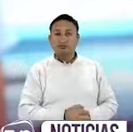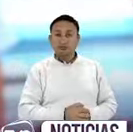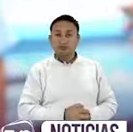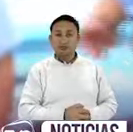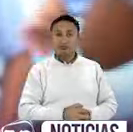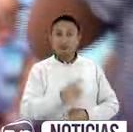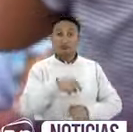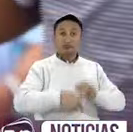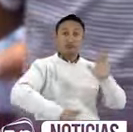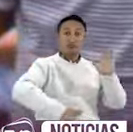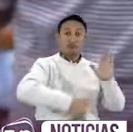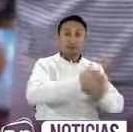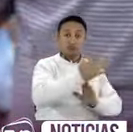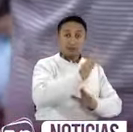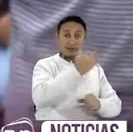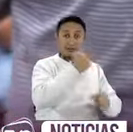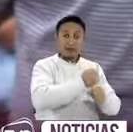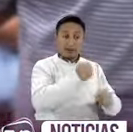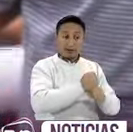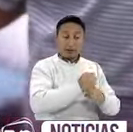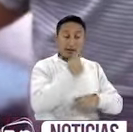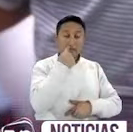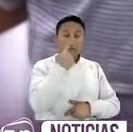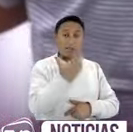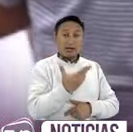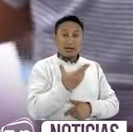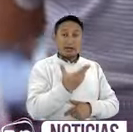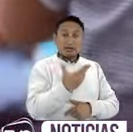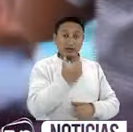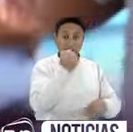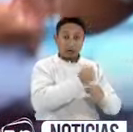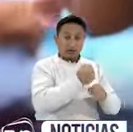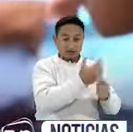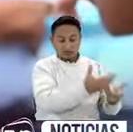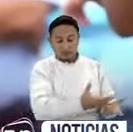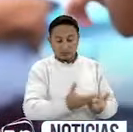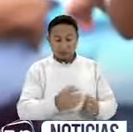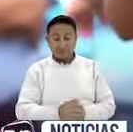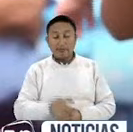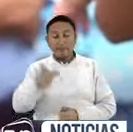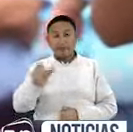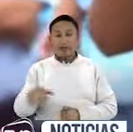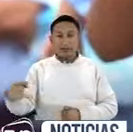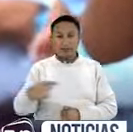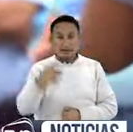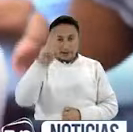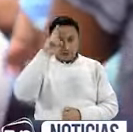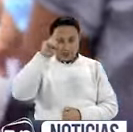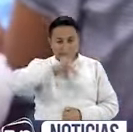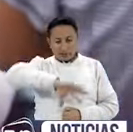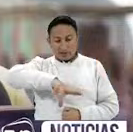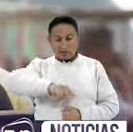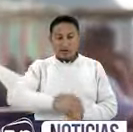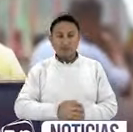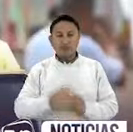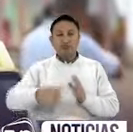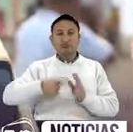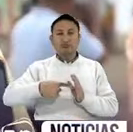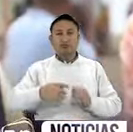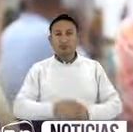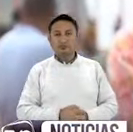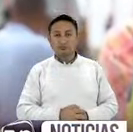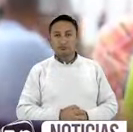salen por un pan de cada día para sus hijos. Y estos señores vienen a robarles los motores. El Cabo